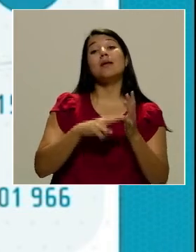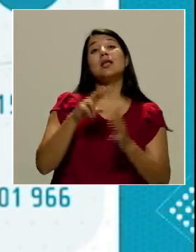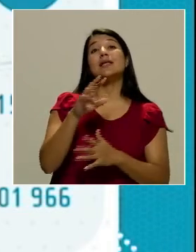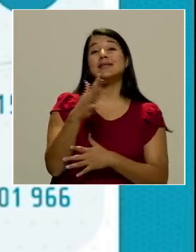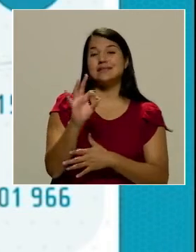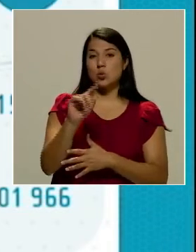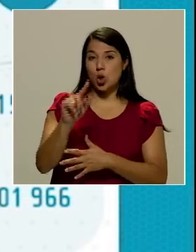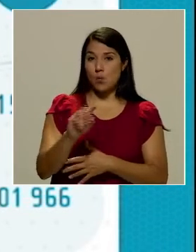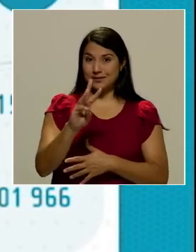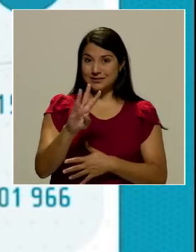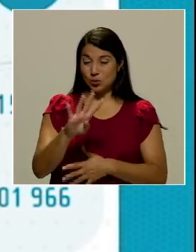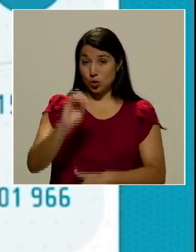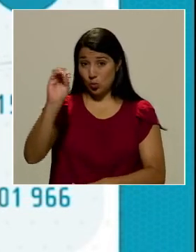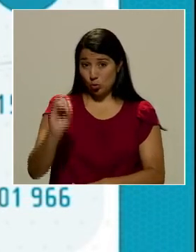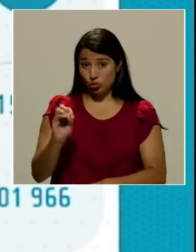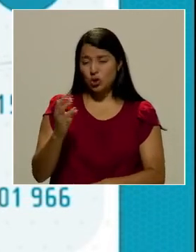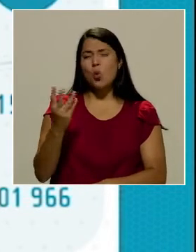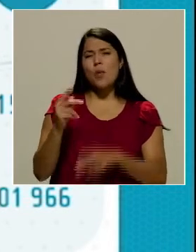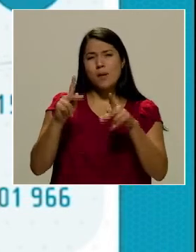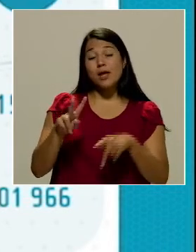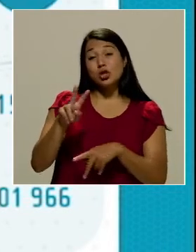19,64% para una población de